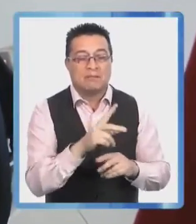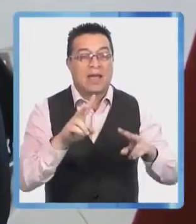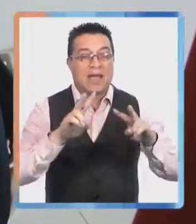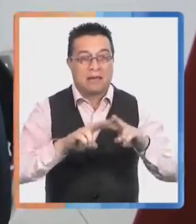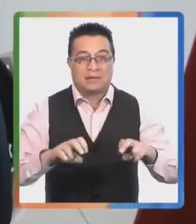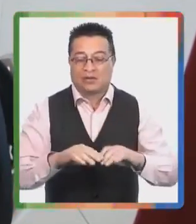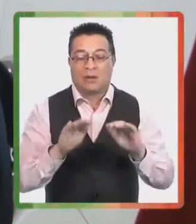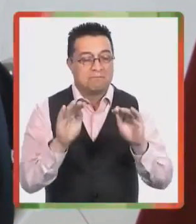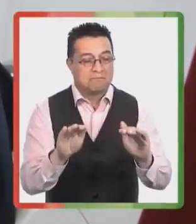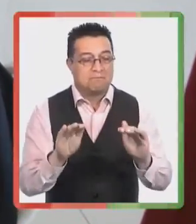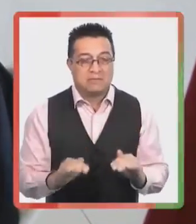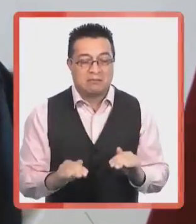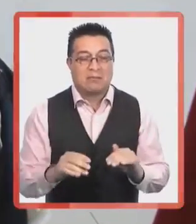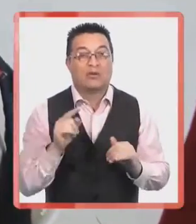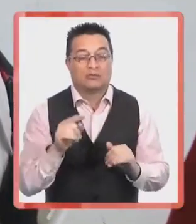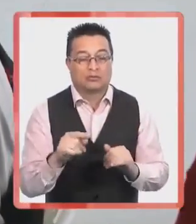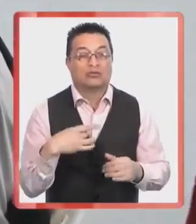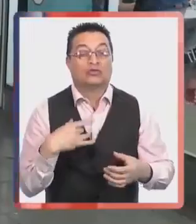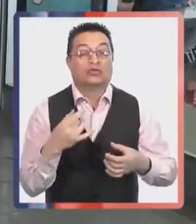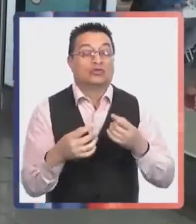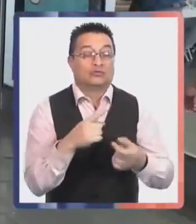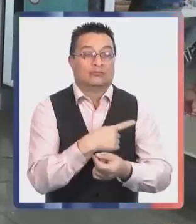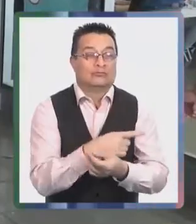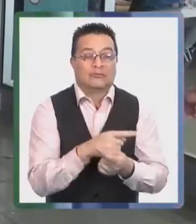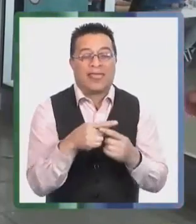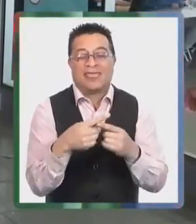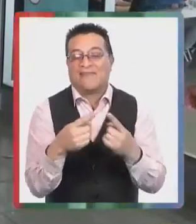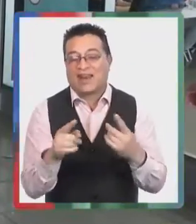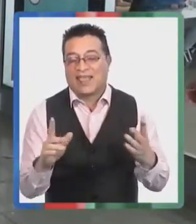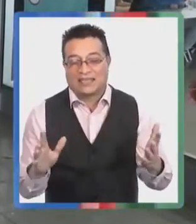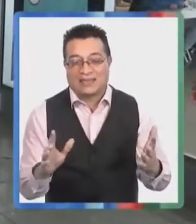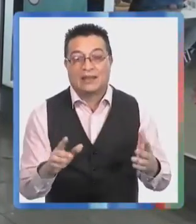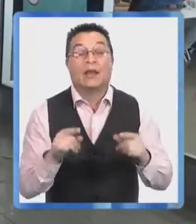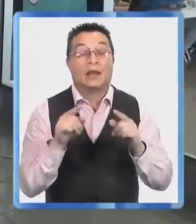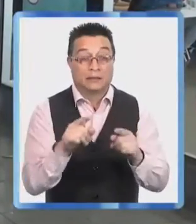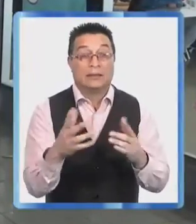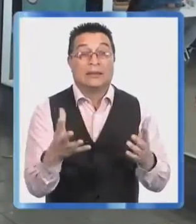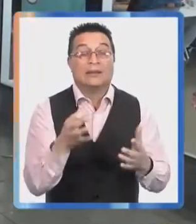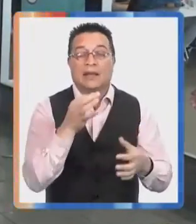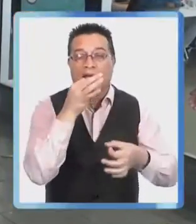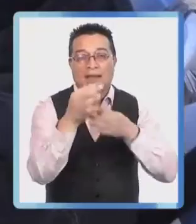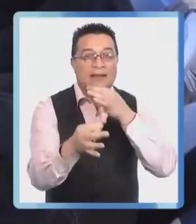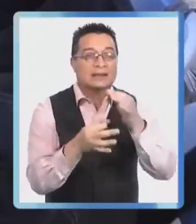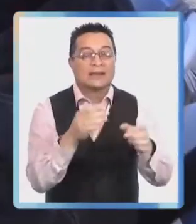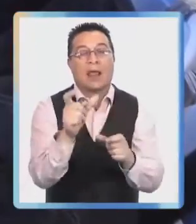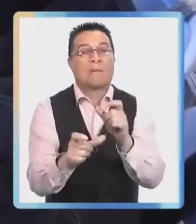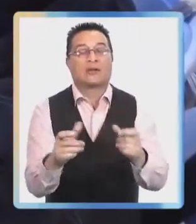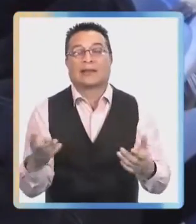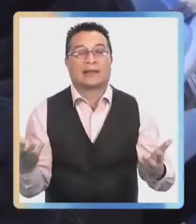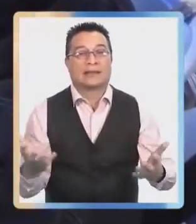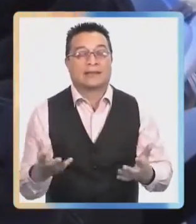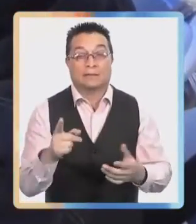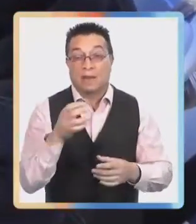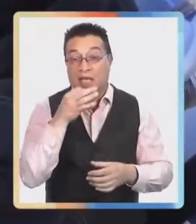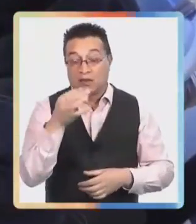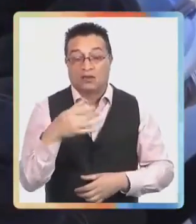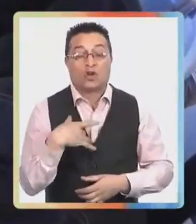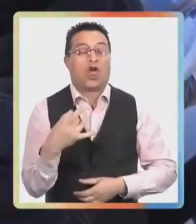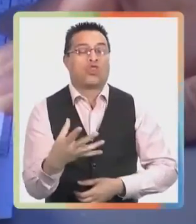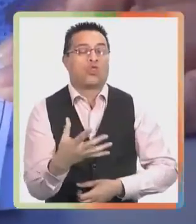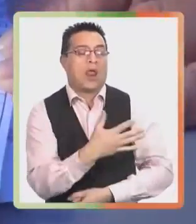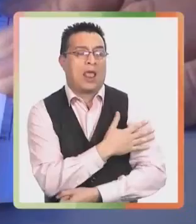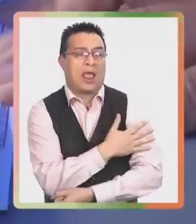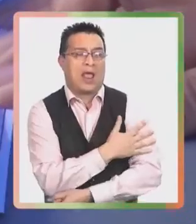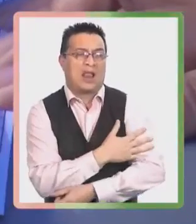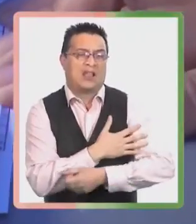misma investigación, prácticamente son dos laboratorios diferentes. Ahora, ¿qué es lo que hay que decirle a la gente que dice me va a